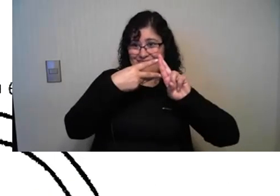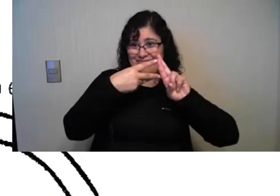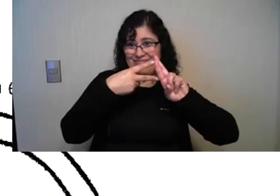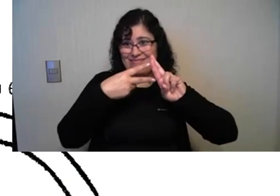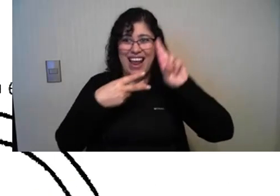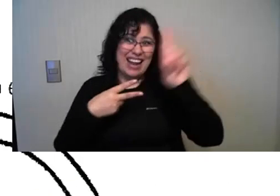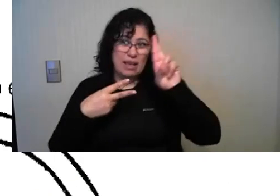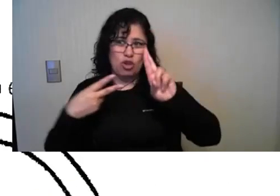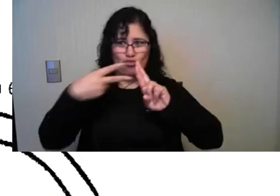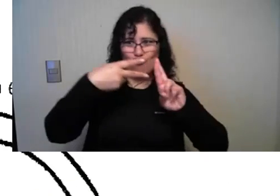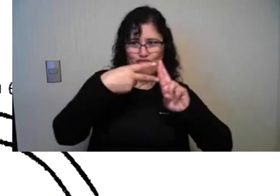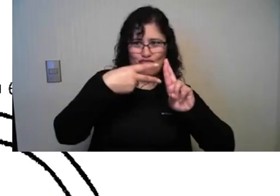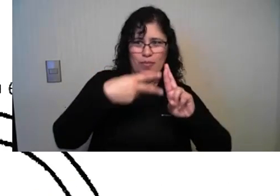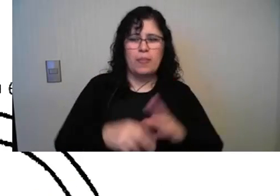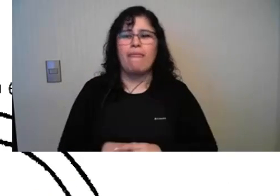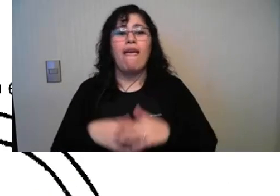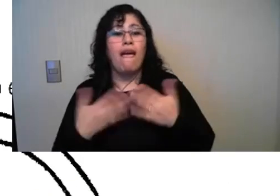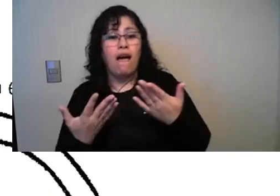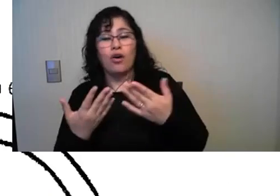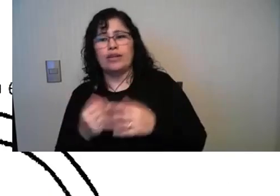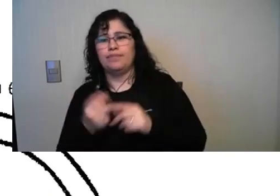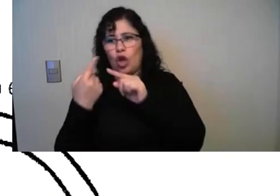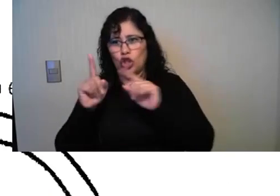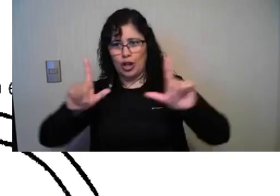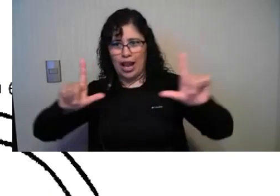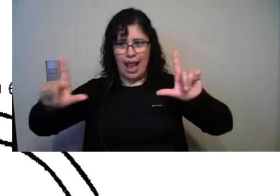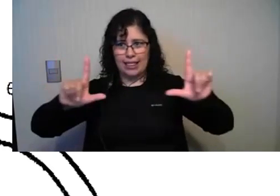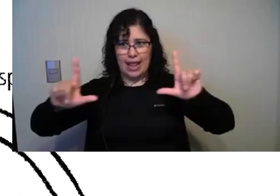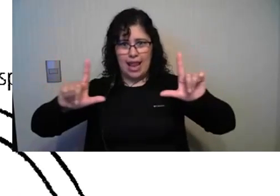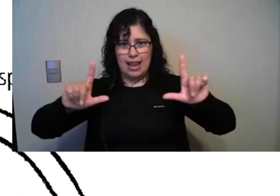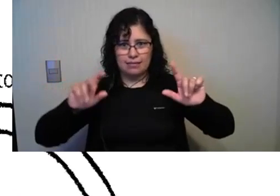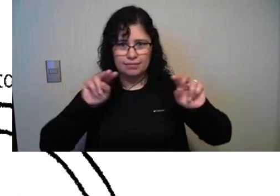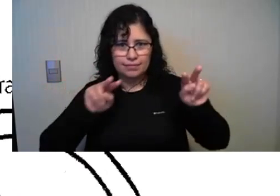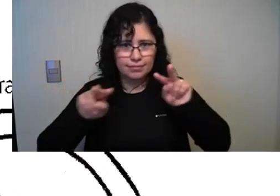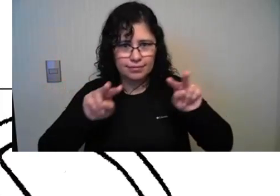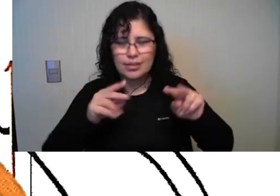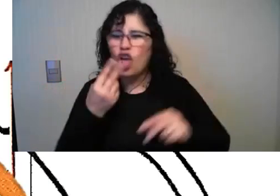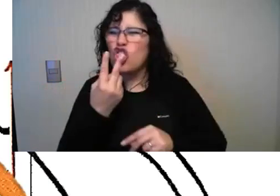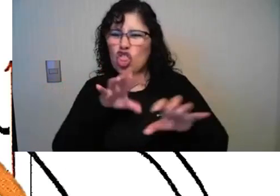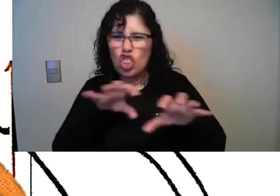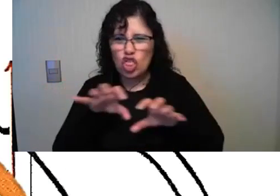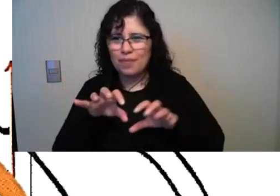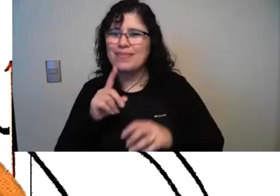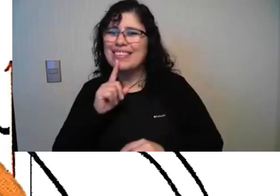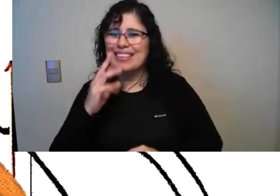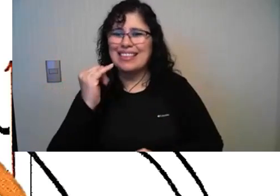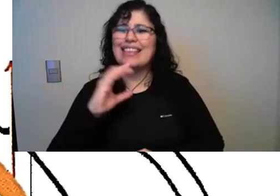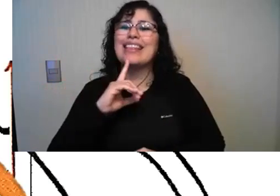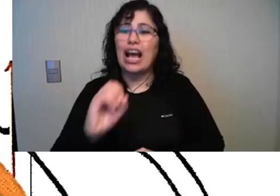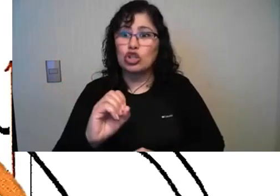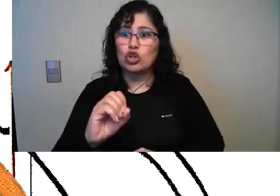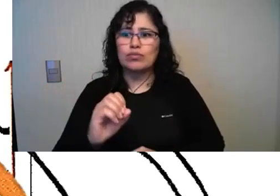Luego tenemos un sector lateral, en donde hay dos elementos o dos tractos. Uno denominado